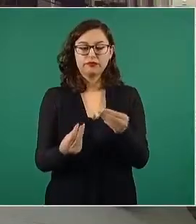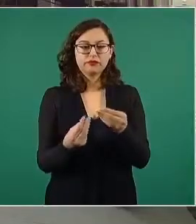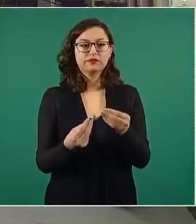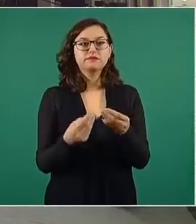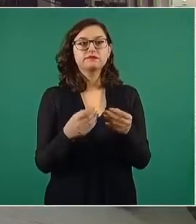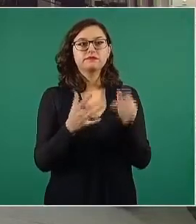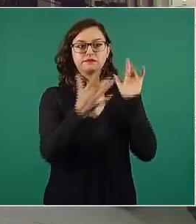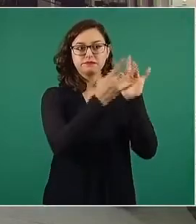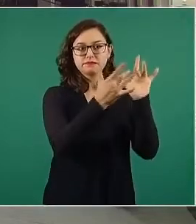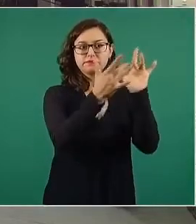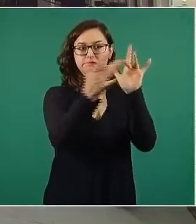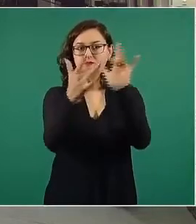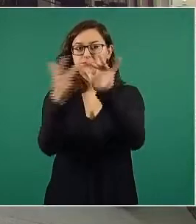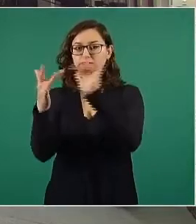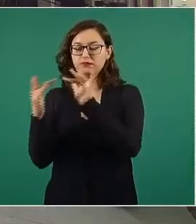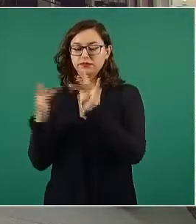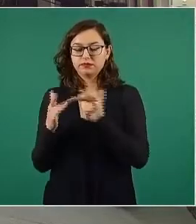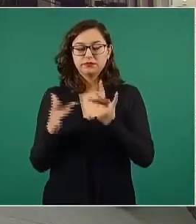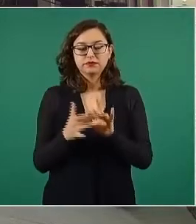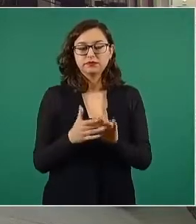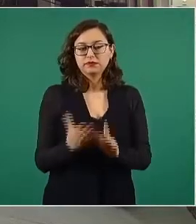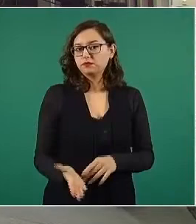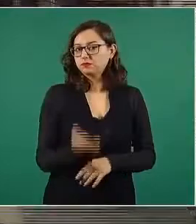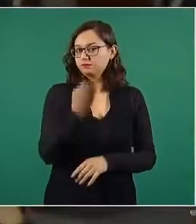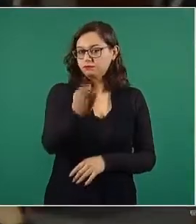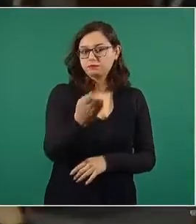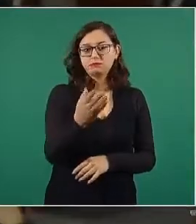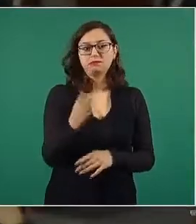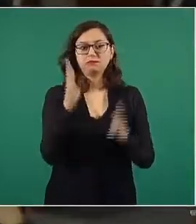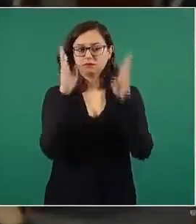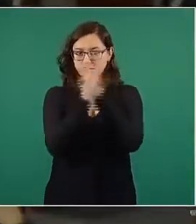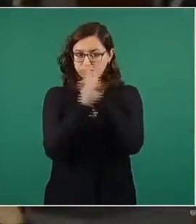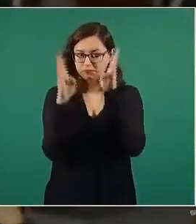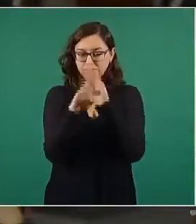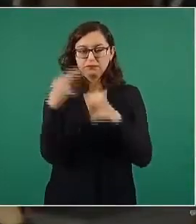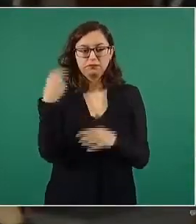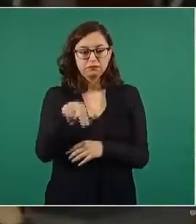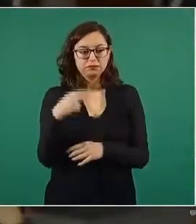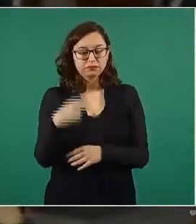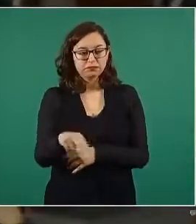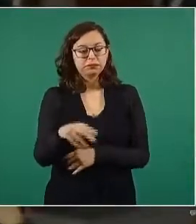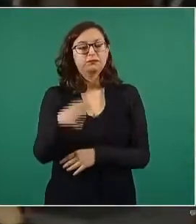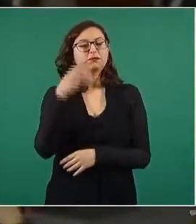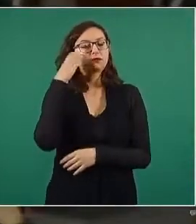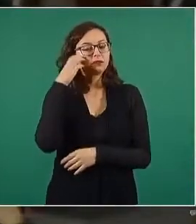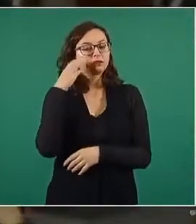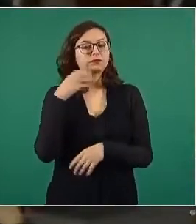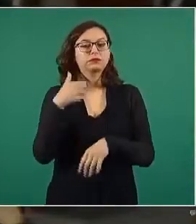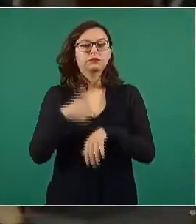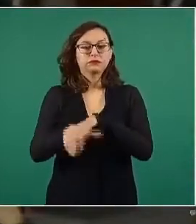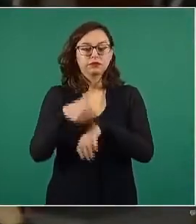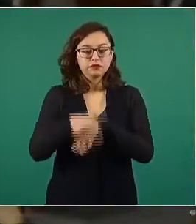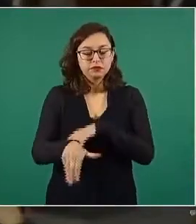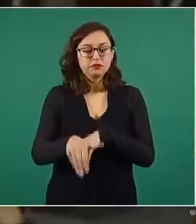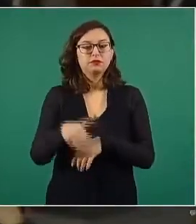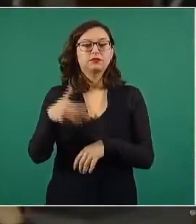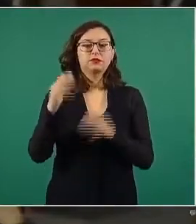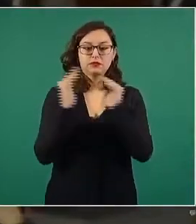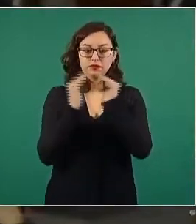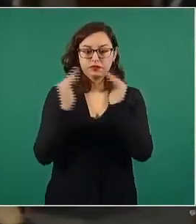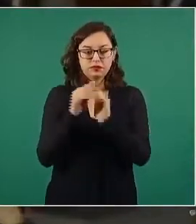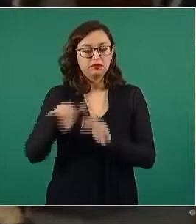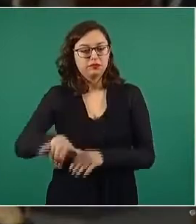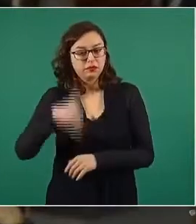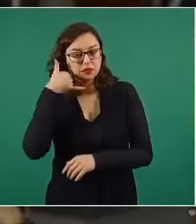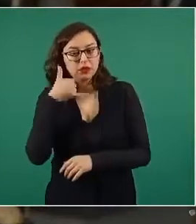comunicación, que usted aparece en el centro, está su número telefónico fijo, su número telefónico celular, y de